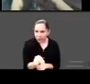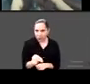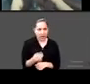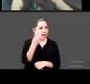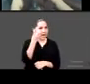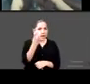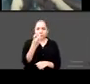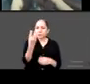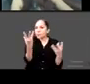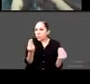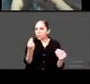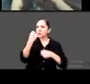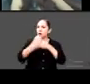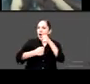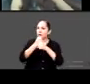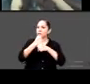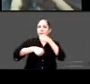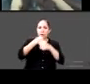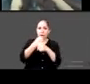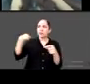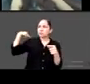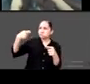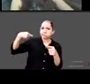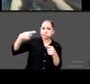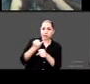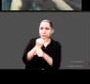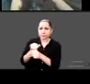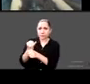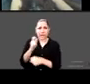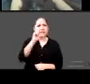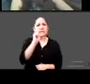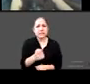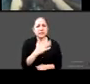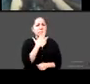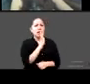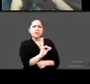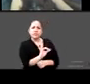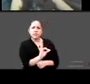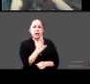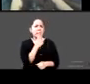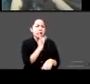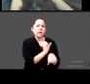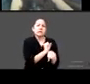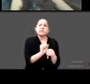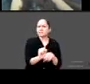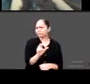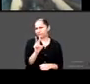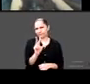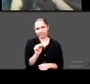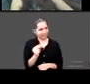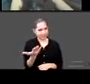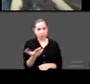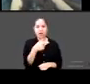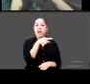décadas llegan a esta conclusión. El castigo físico siembra las bases de la legitimidad normativa de todas las formas de